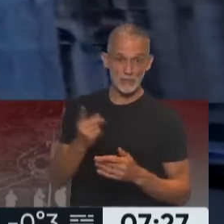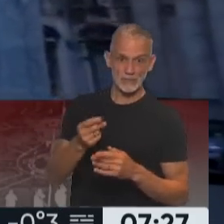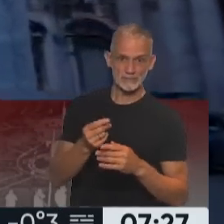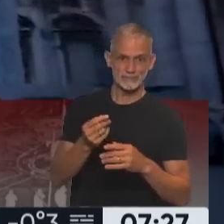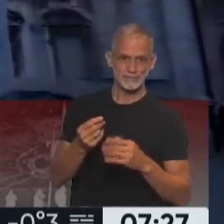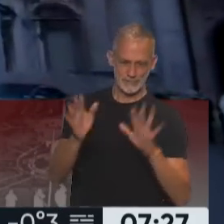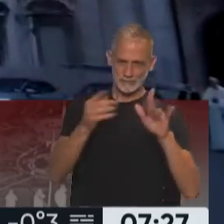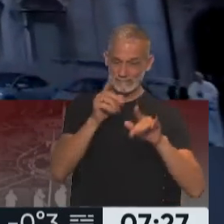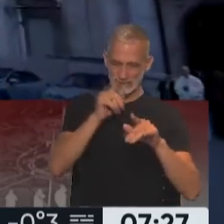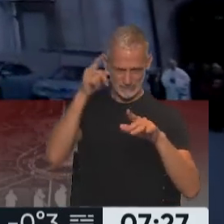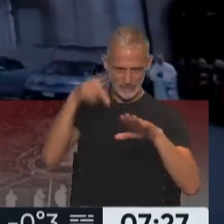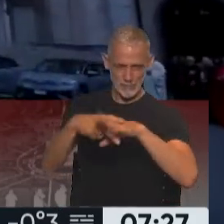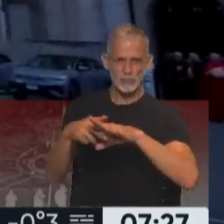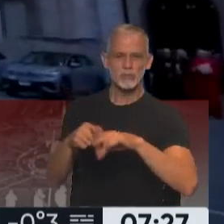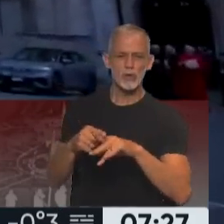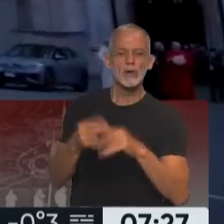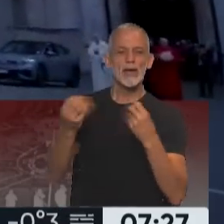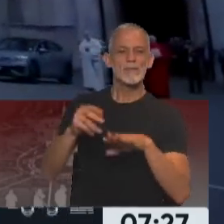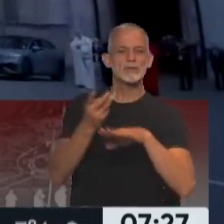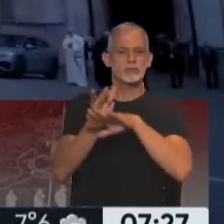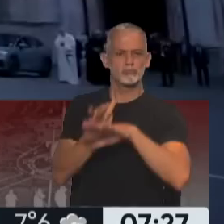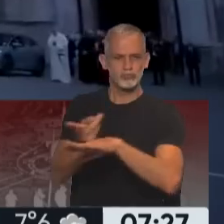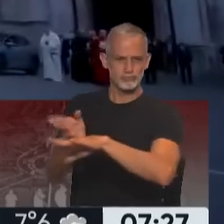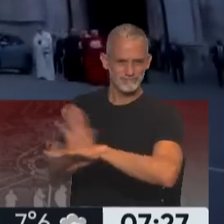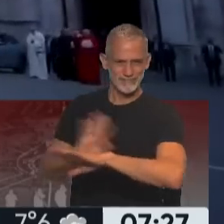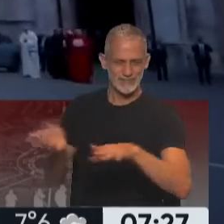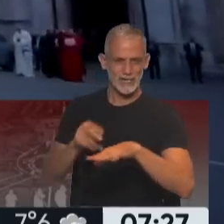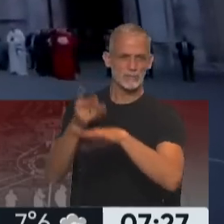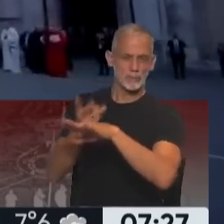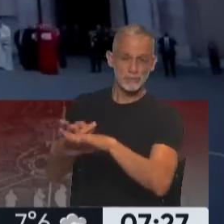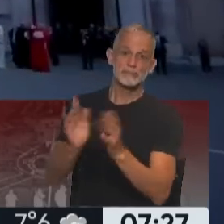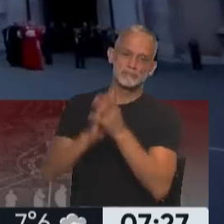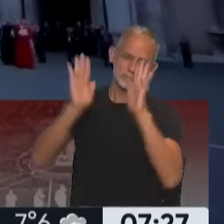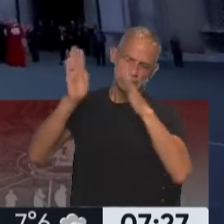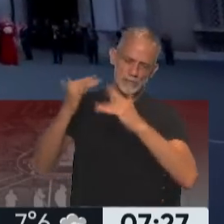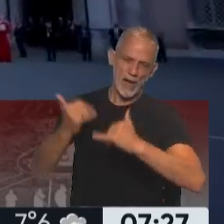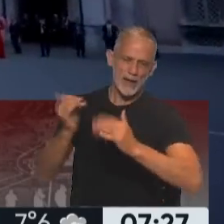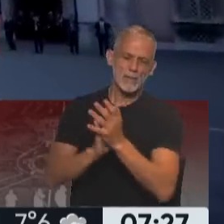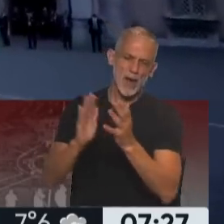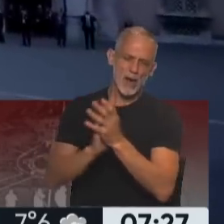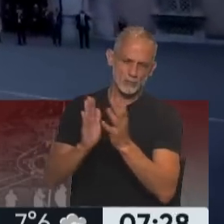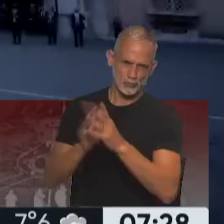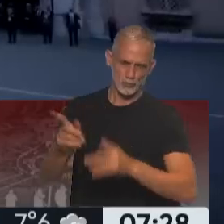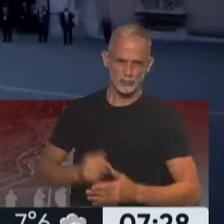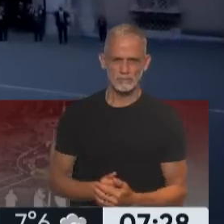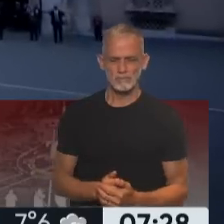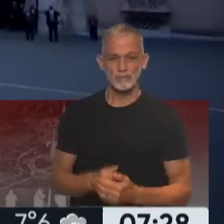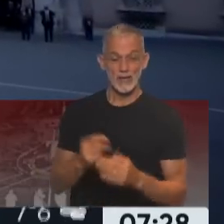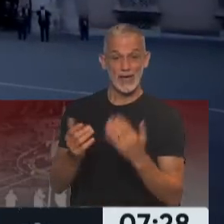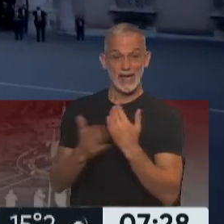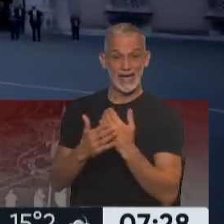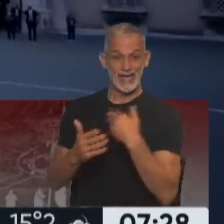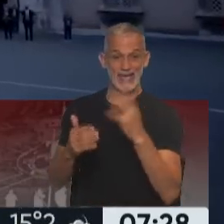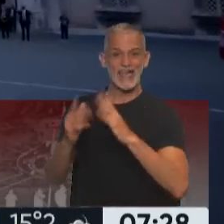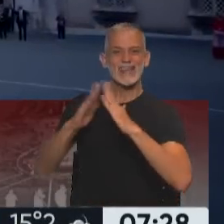papamóvil Tito, del empieza el Vaticano. recorrido. Está saliendo, exactamente. Bueno, con Ahí aplausos, está. otra vez aplausos, ¿eh? Ahí está, a la izquierda está